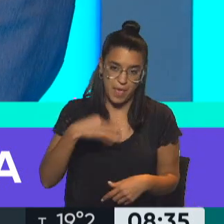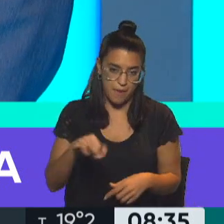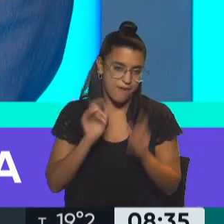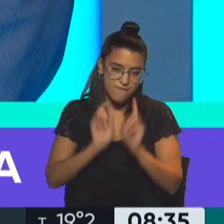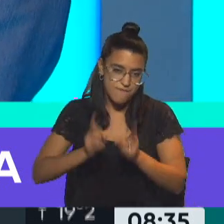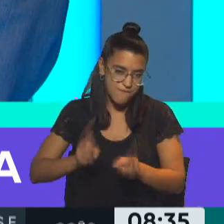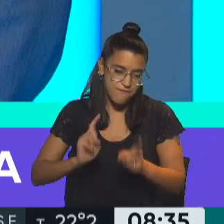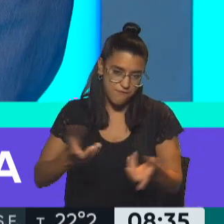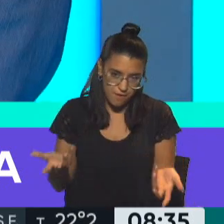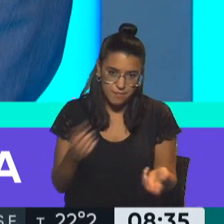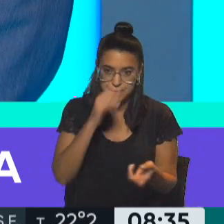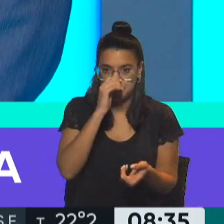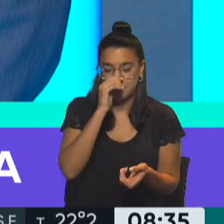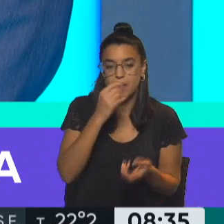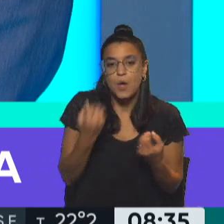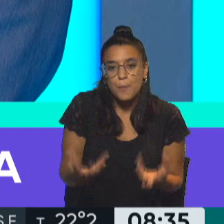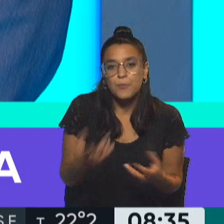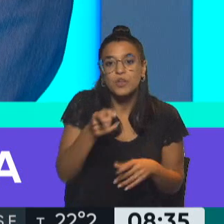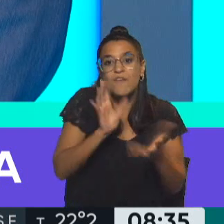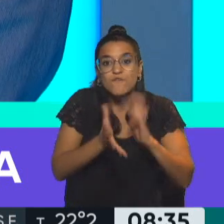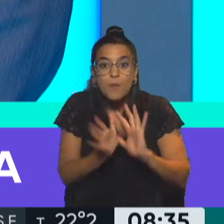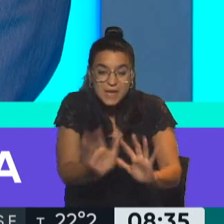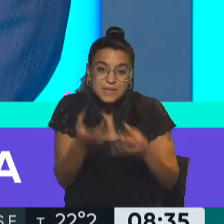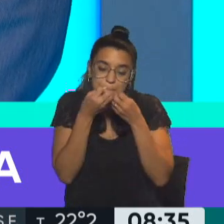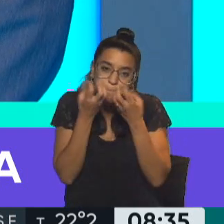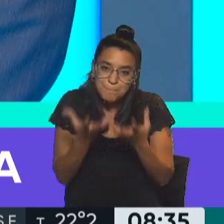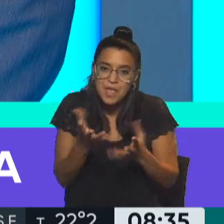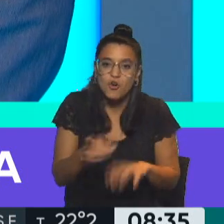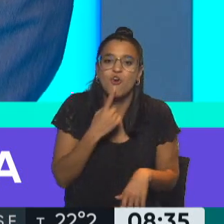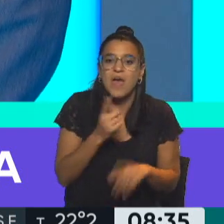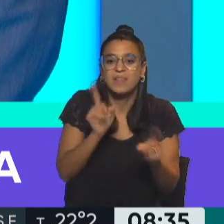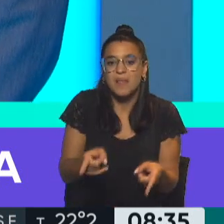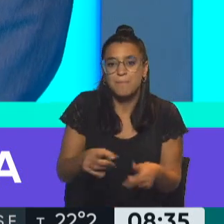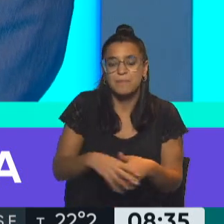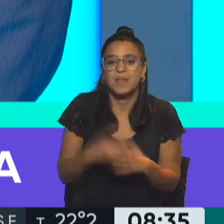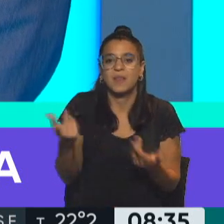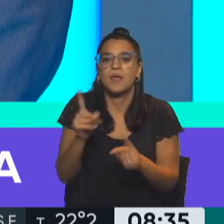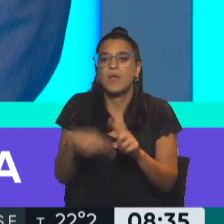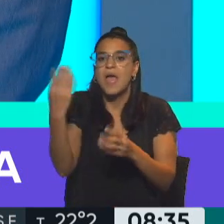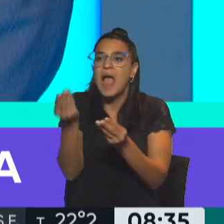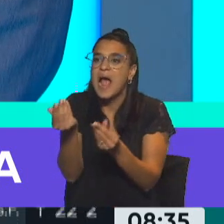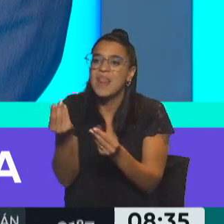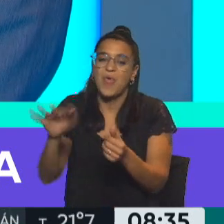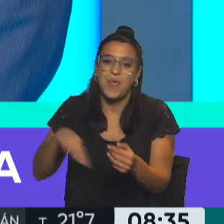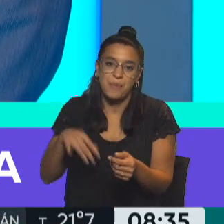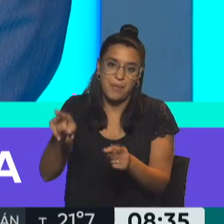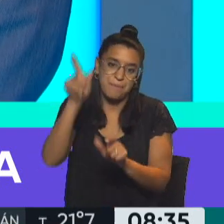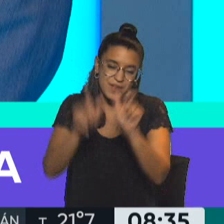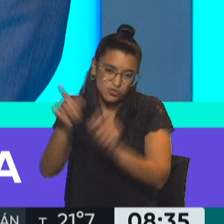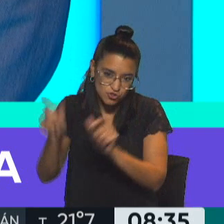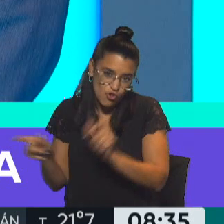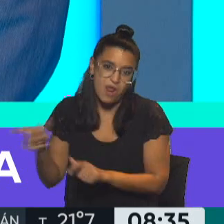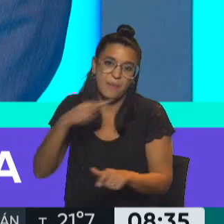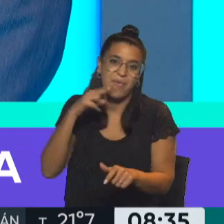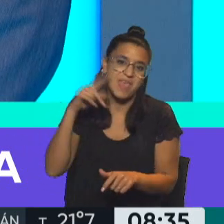porque evidentemente de esa manera vamos a mejorar también en el resto de la calidad de vida de las personas con vih que